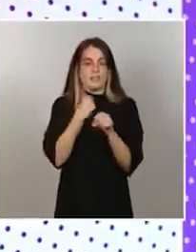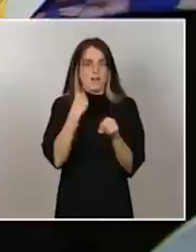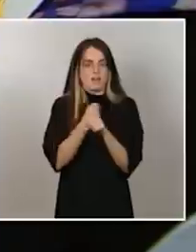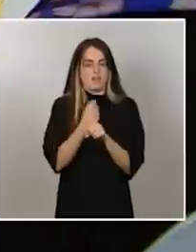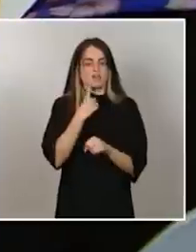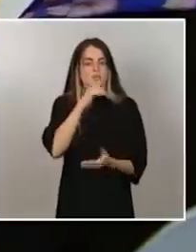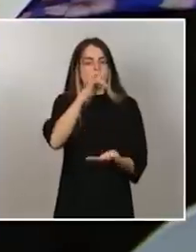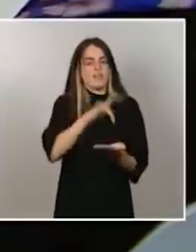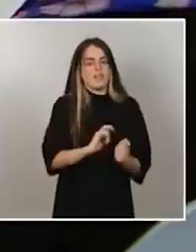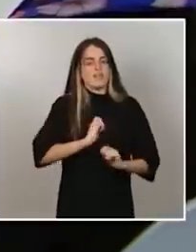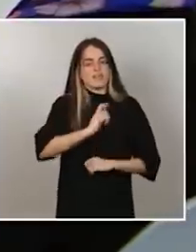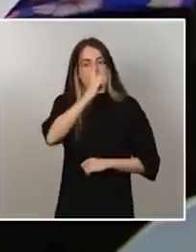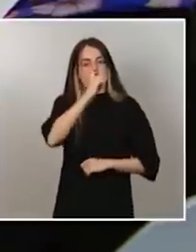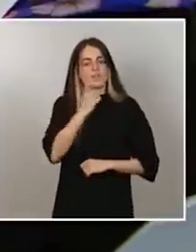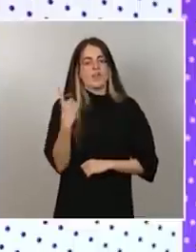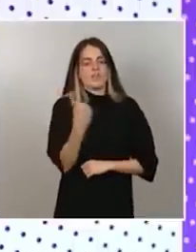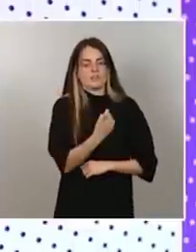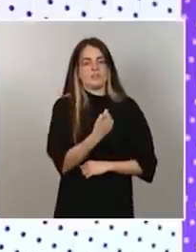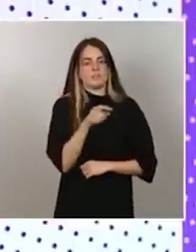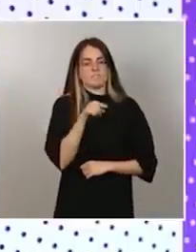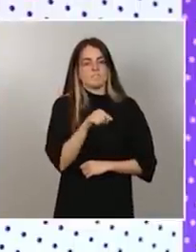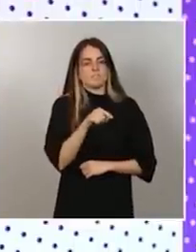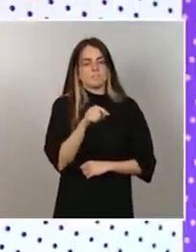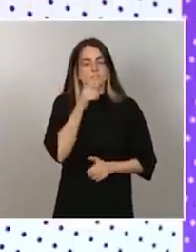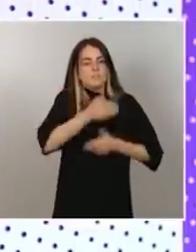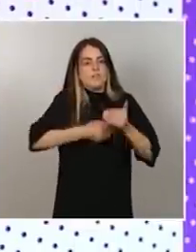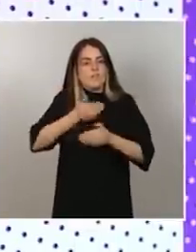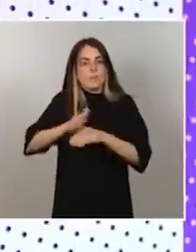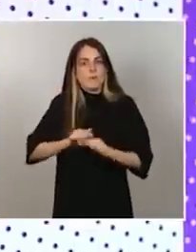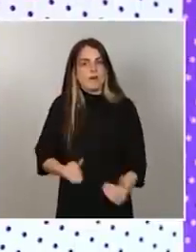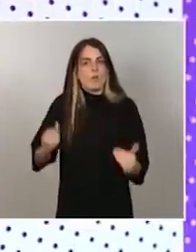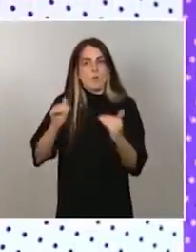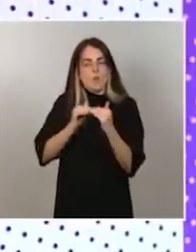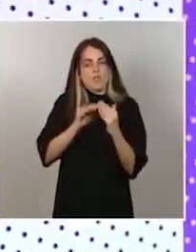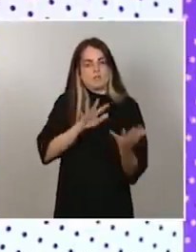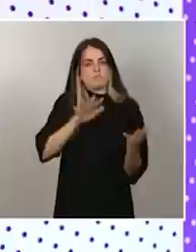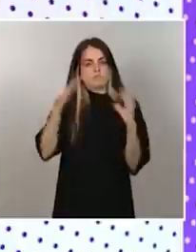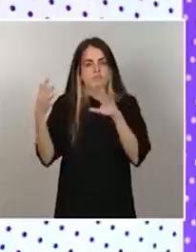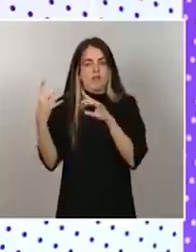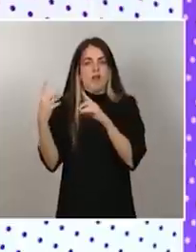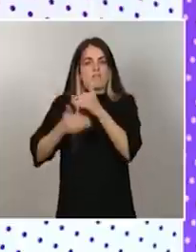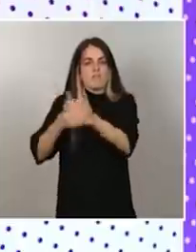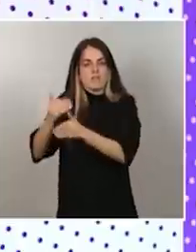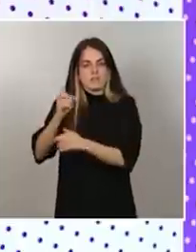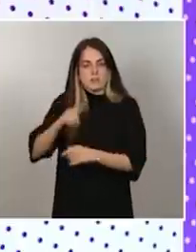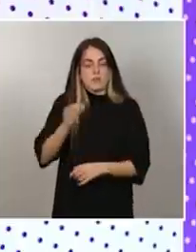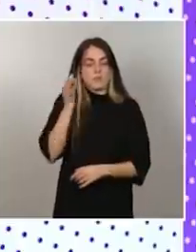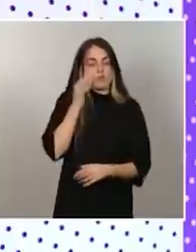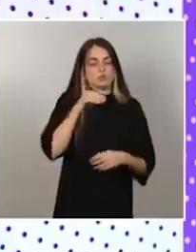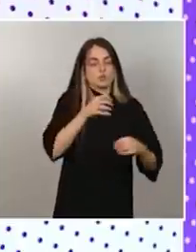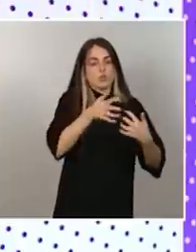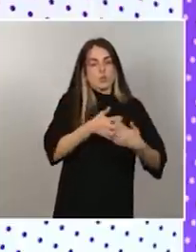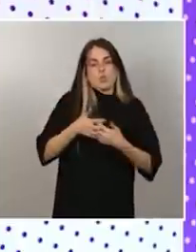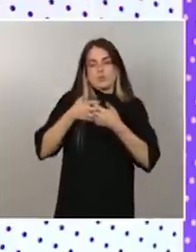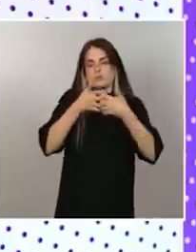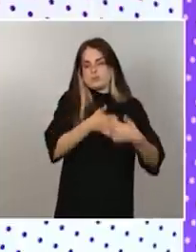tal, en la abrilácteos, pues son nazis o son fachas, pues lo va a tener muy complicado, sobre todo para vender ahora a los